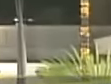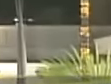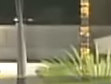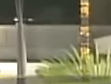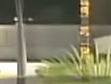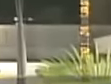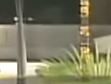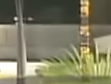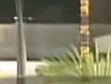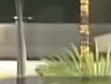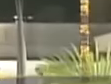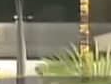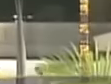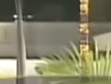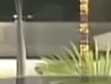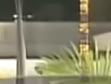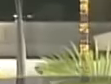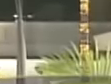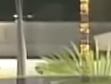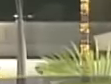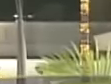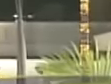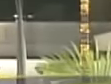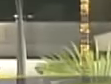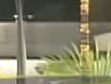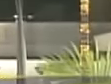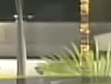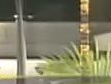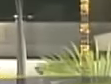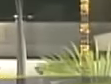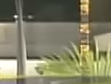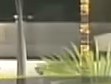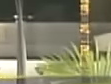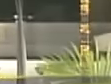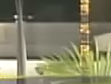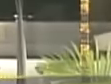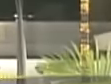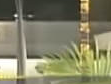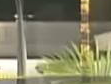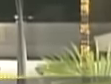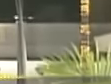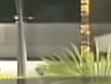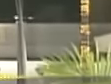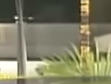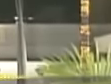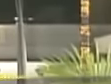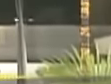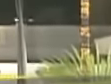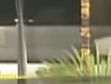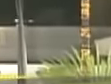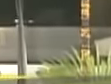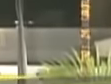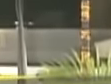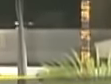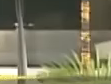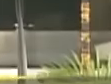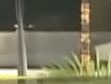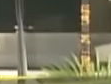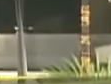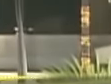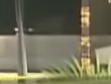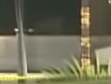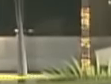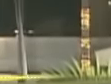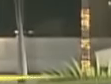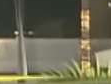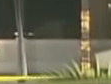de las 8 líneas de trabajo orientadas por el presidente Nicolás Maduro, escuchando al pueblo en cada rincón del país en